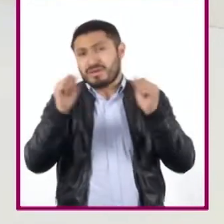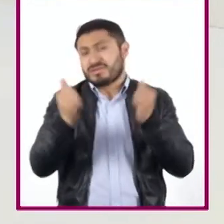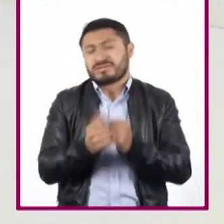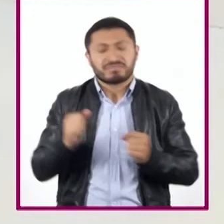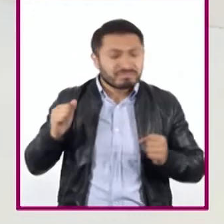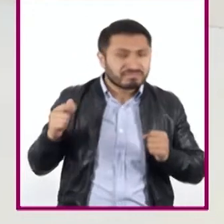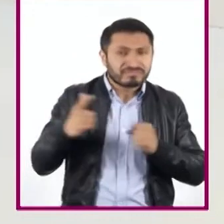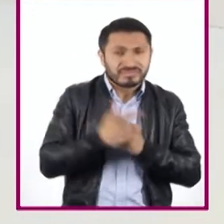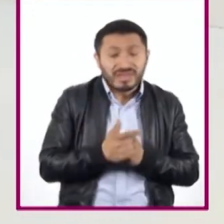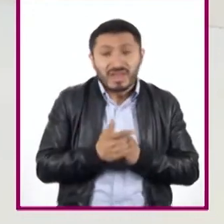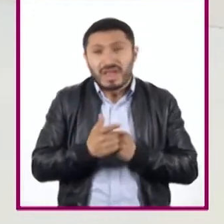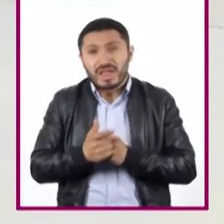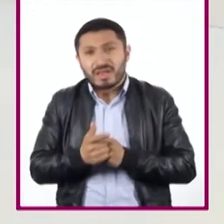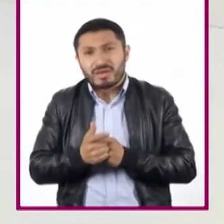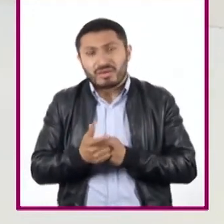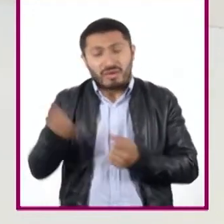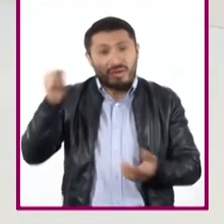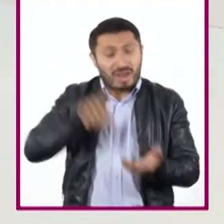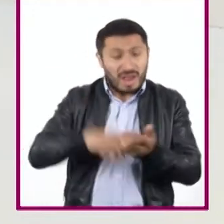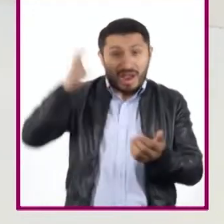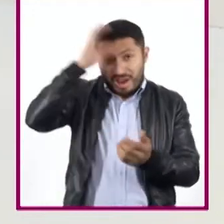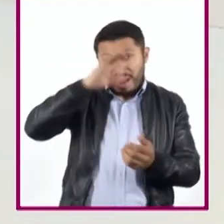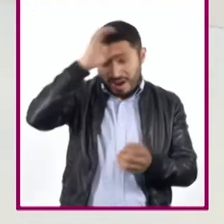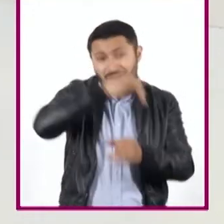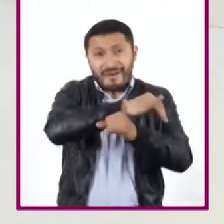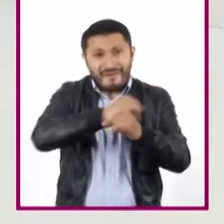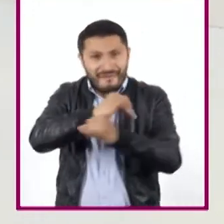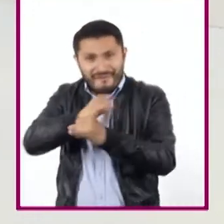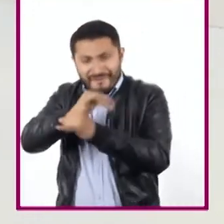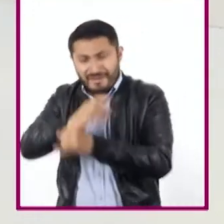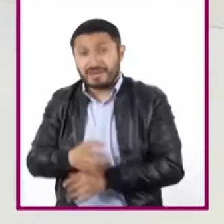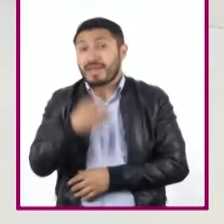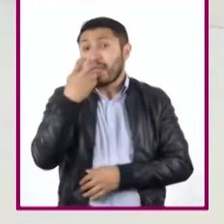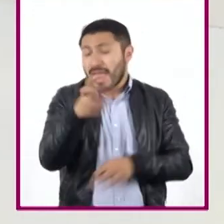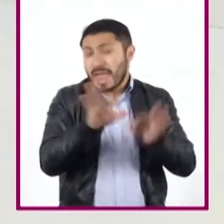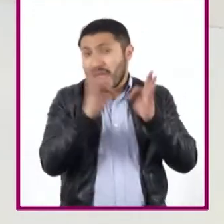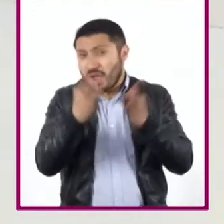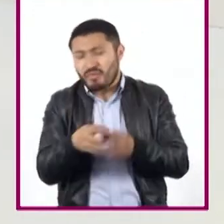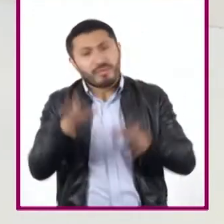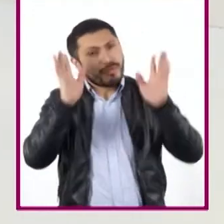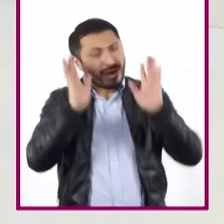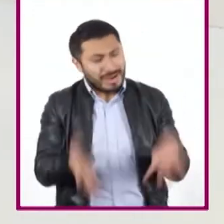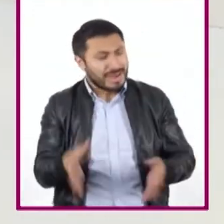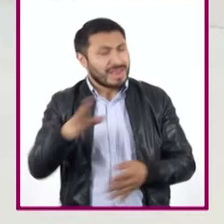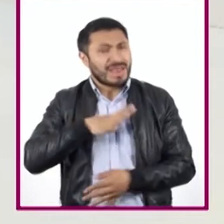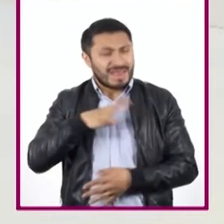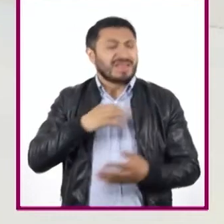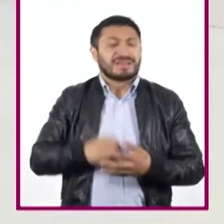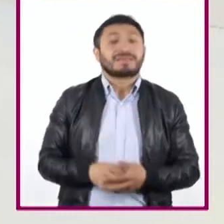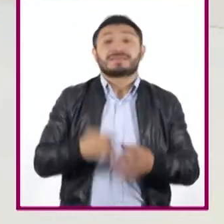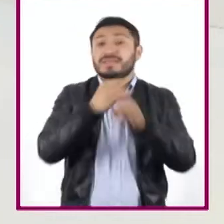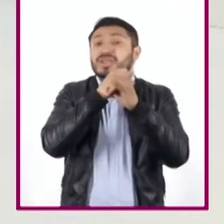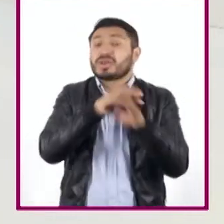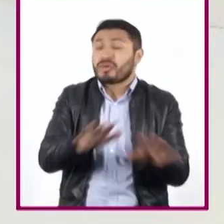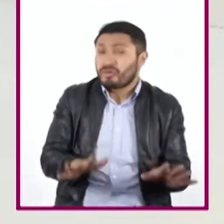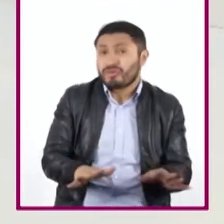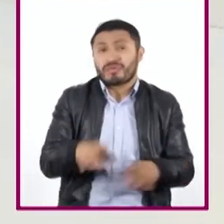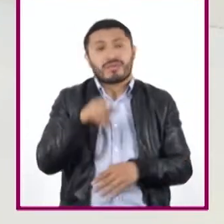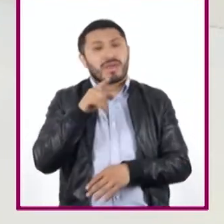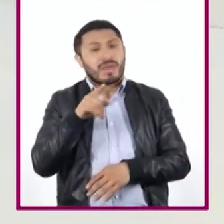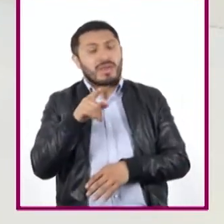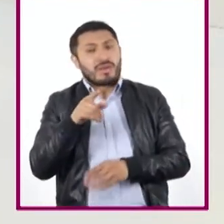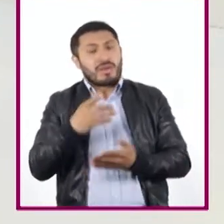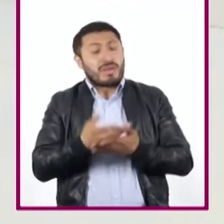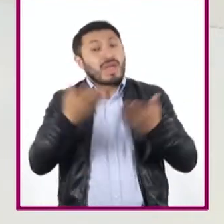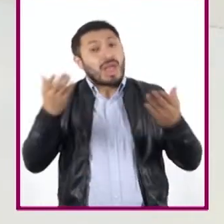respaldados científicamente. De esta manera, una vez que se cuente con una información, se